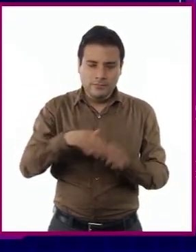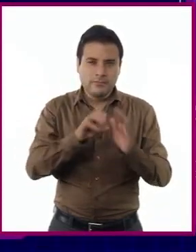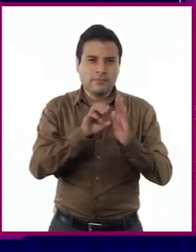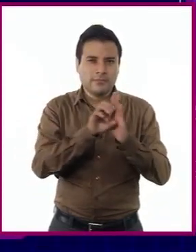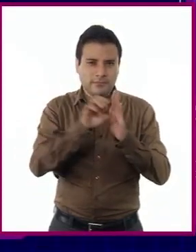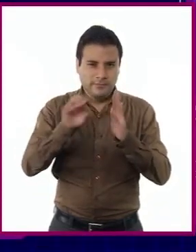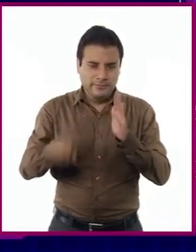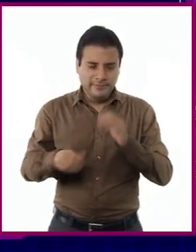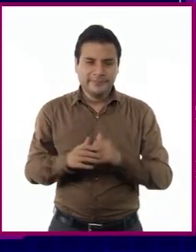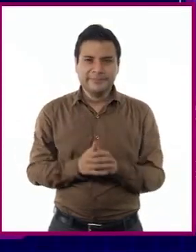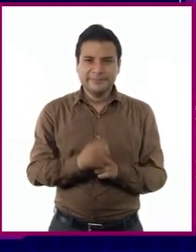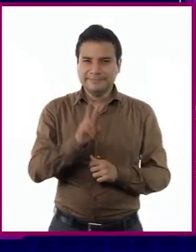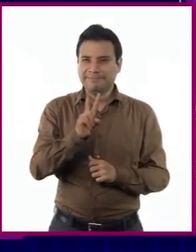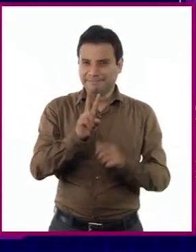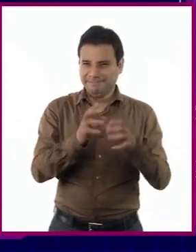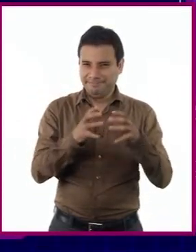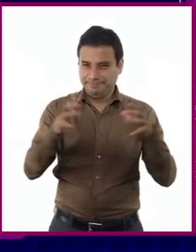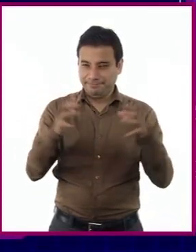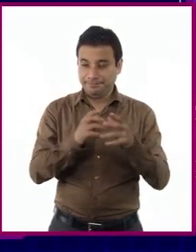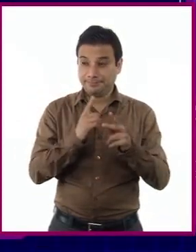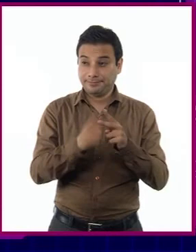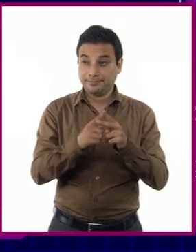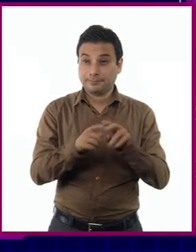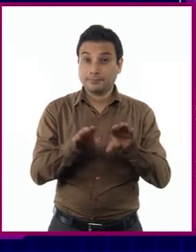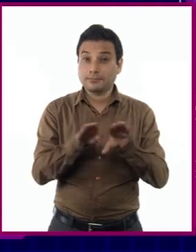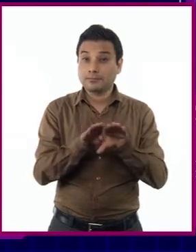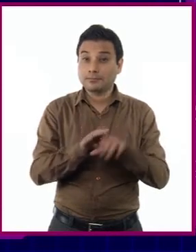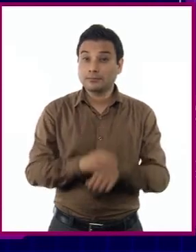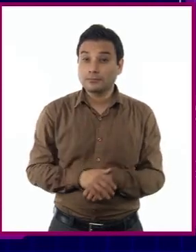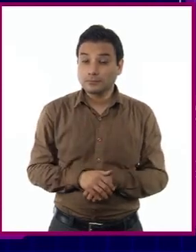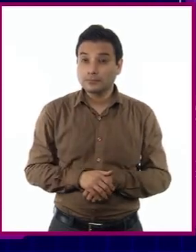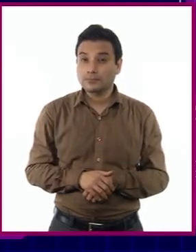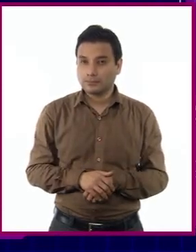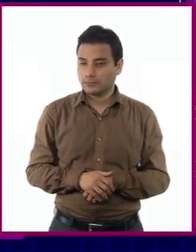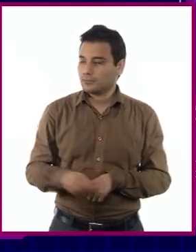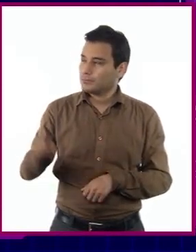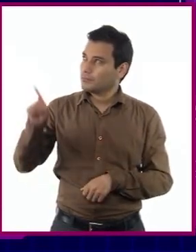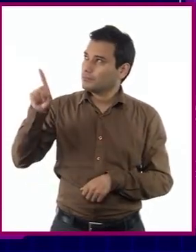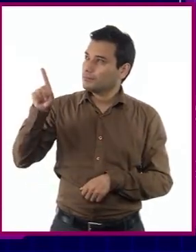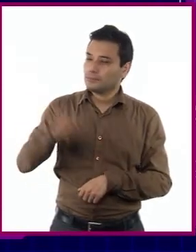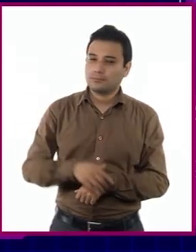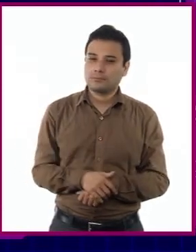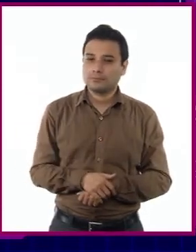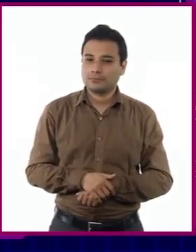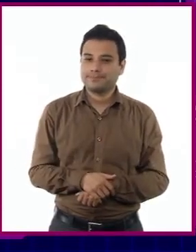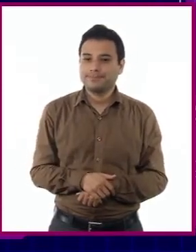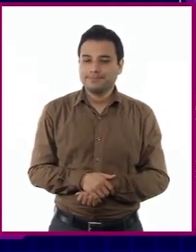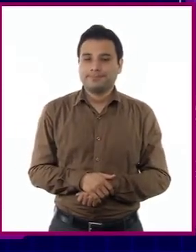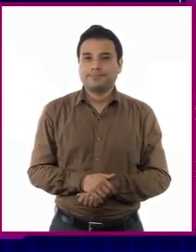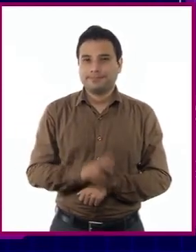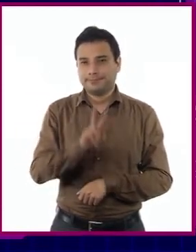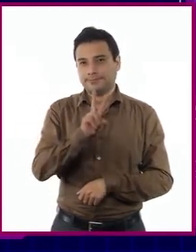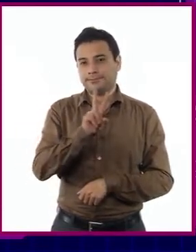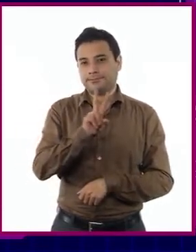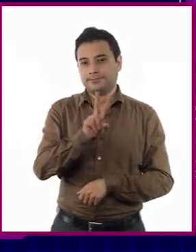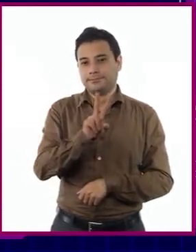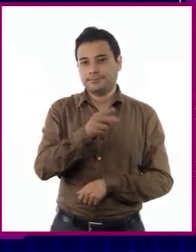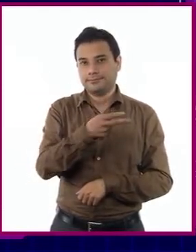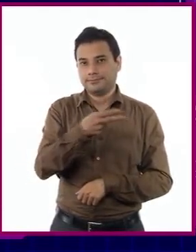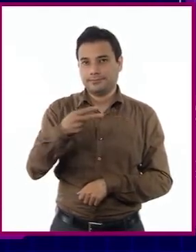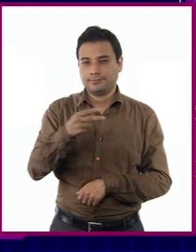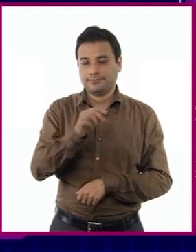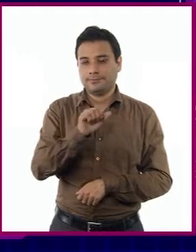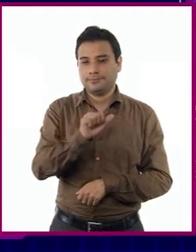el volumen del prisma recto se utiliza la fórmula v es igual al subíndice